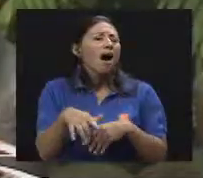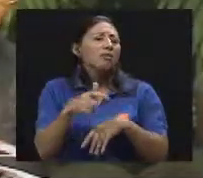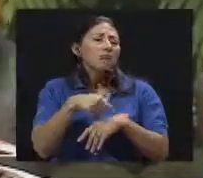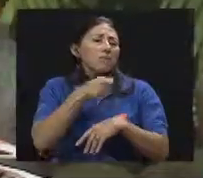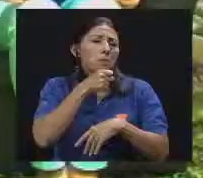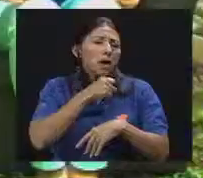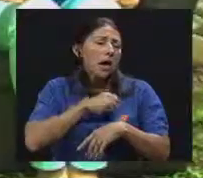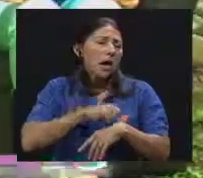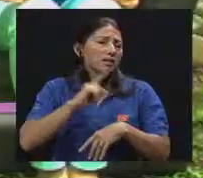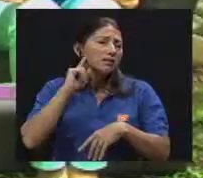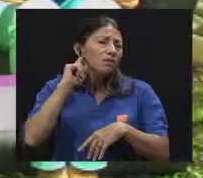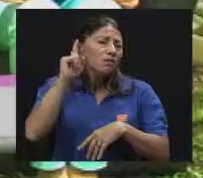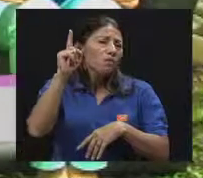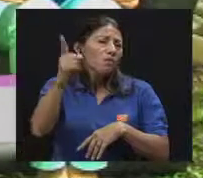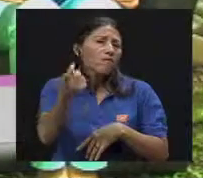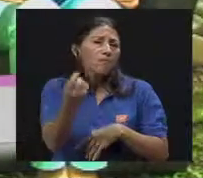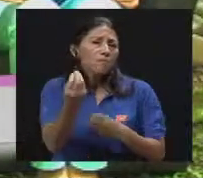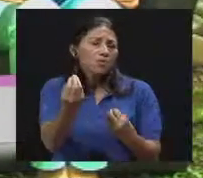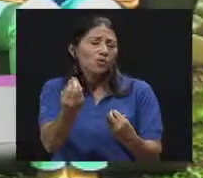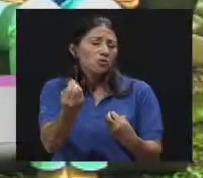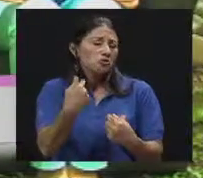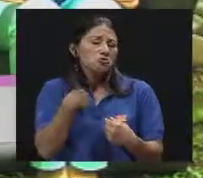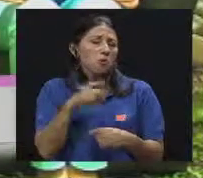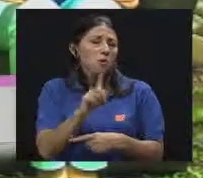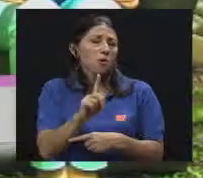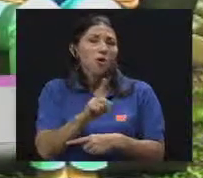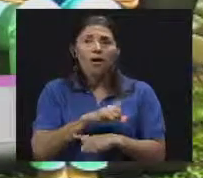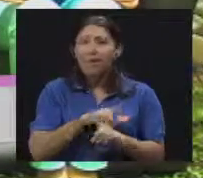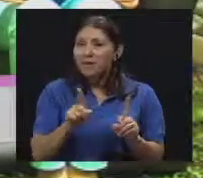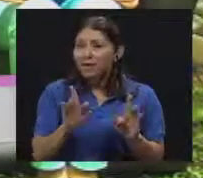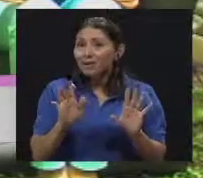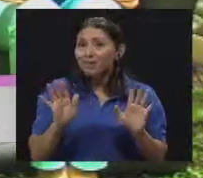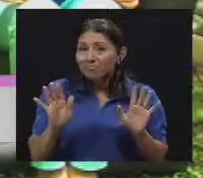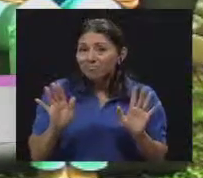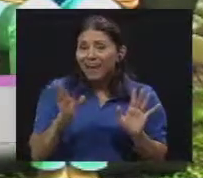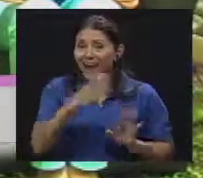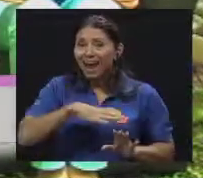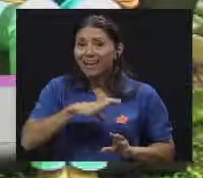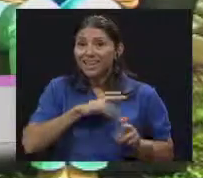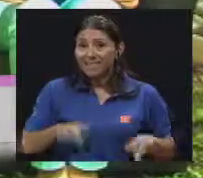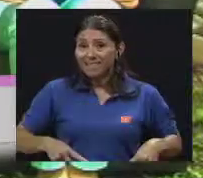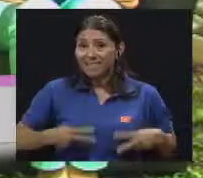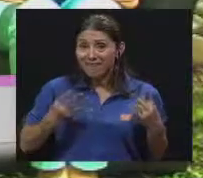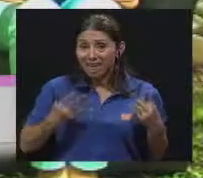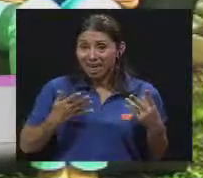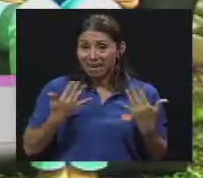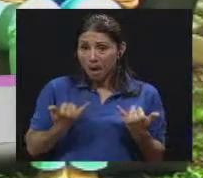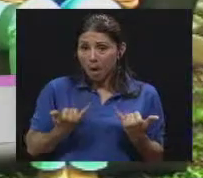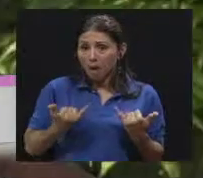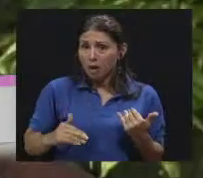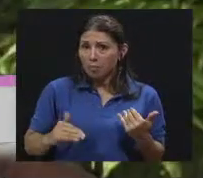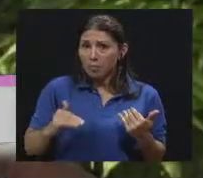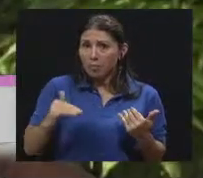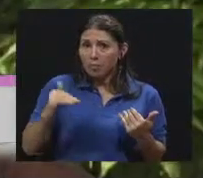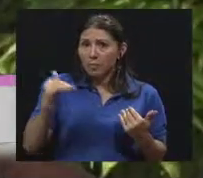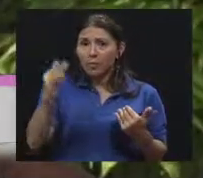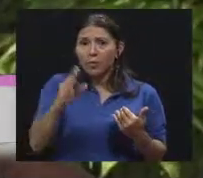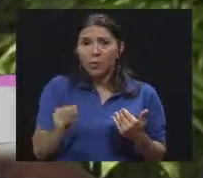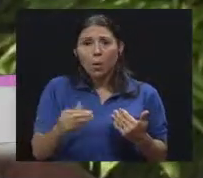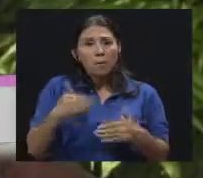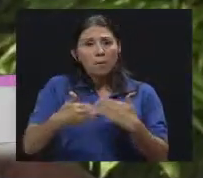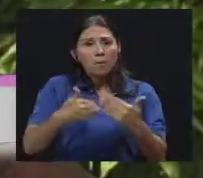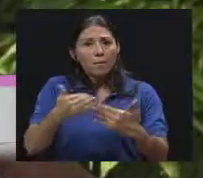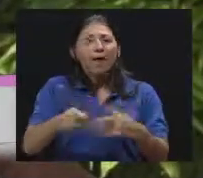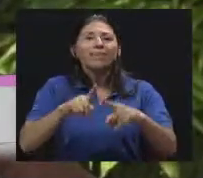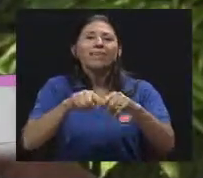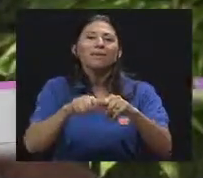muy lejos, eso no me va a tocar a mí, pero que la calidad de vida que yo vaya a tener en esa etapa de mi vida va a depender mucho también